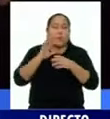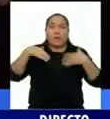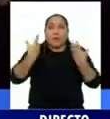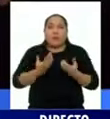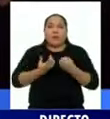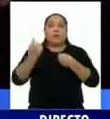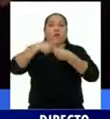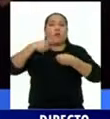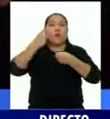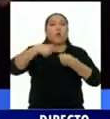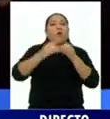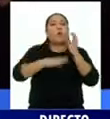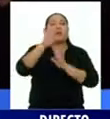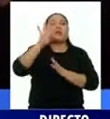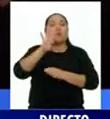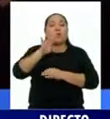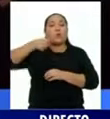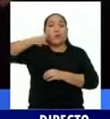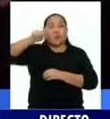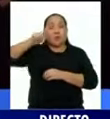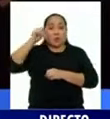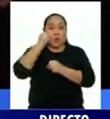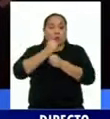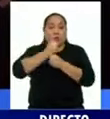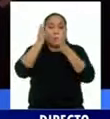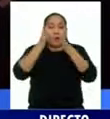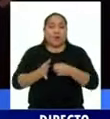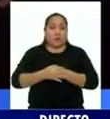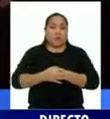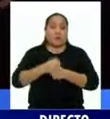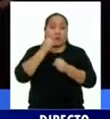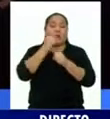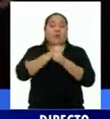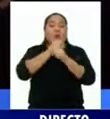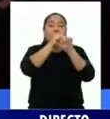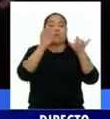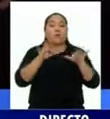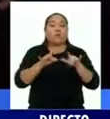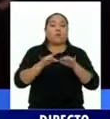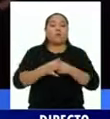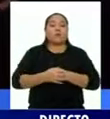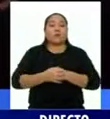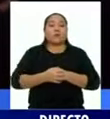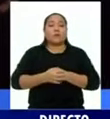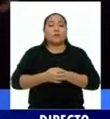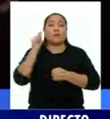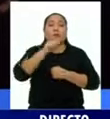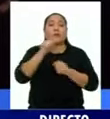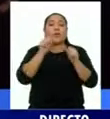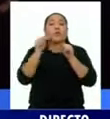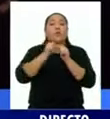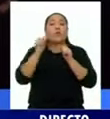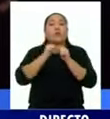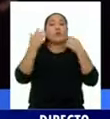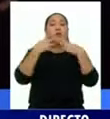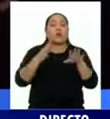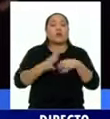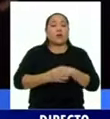incorporar a más de un cuarto de millón de trabajadores al trabajo remoto. Y número que incluso